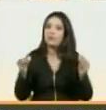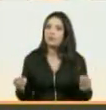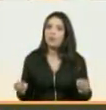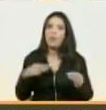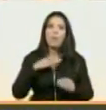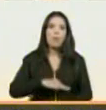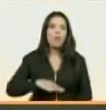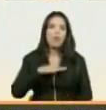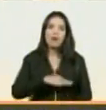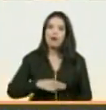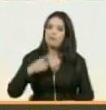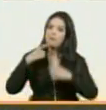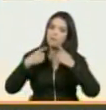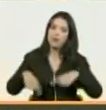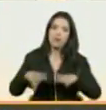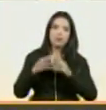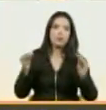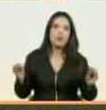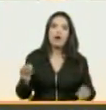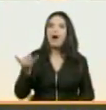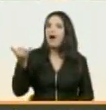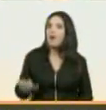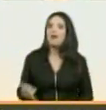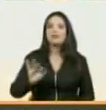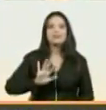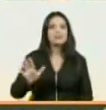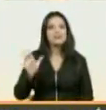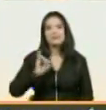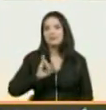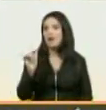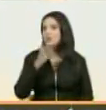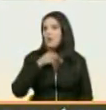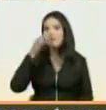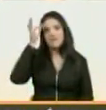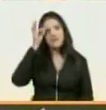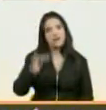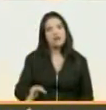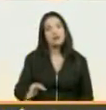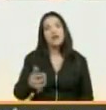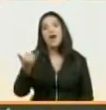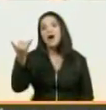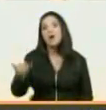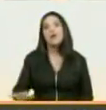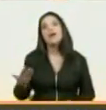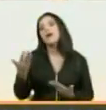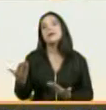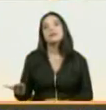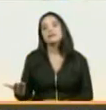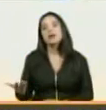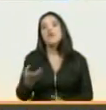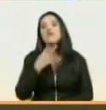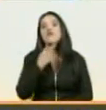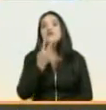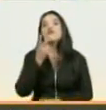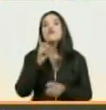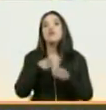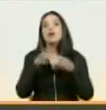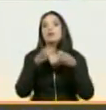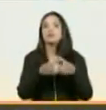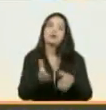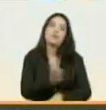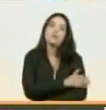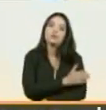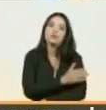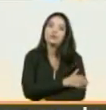moral. Ella dejó de ser la fiscal general de la República y se constituyó en una vocera de la derecha